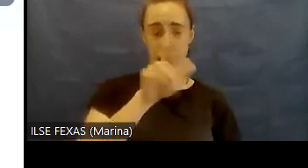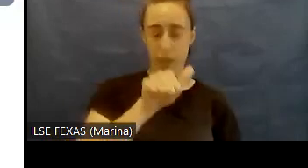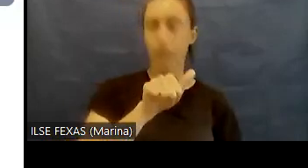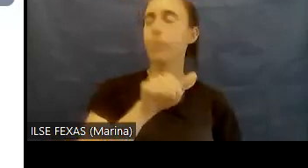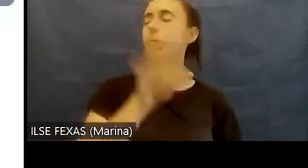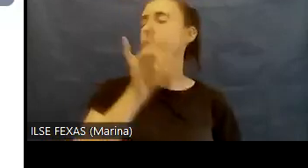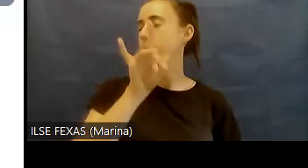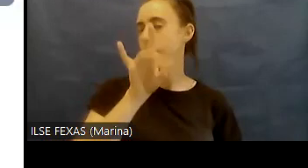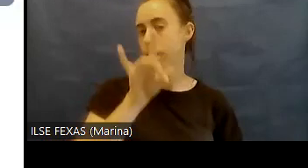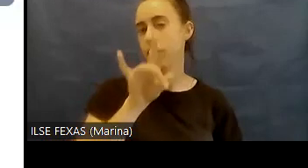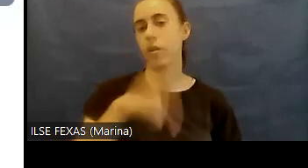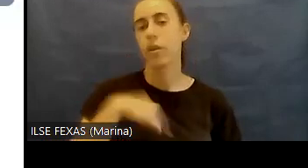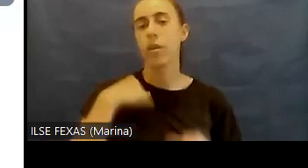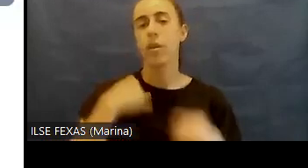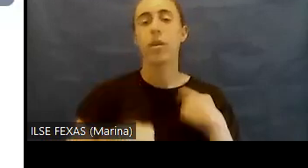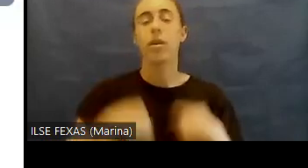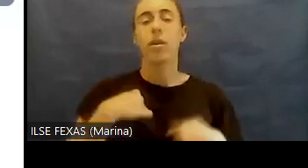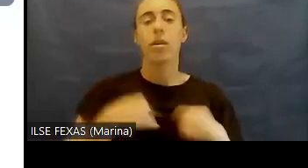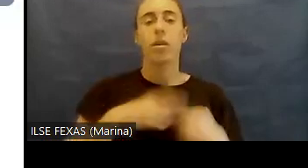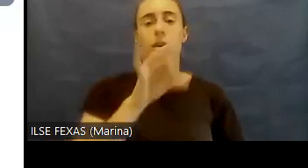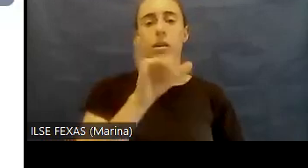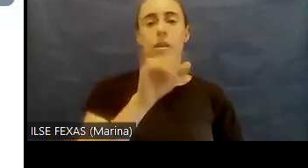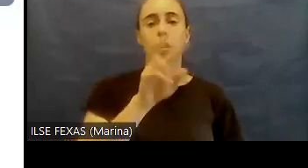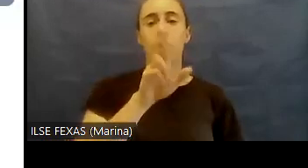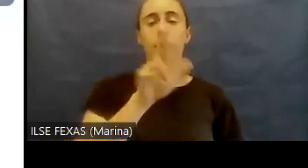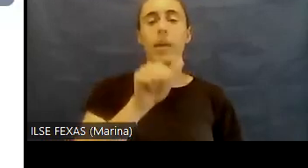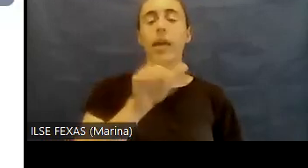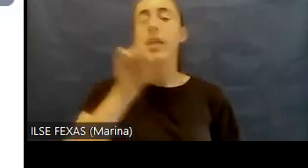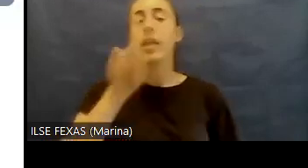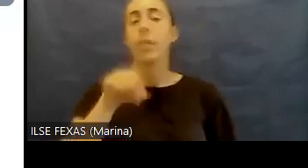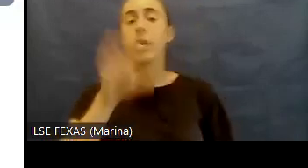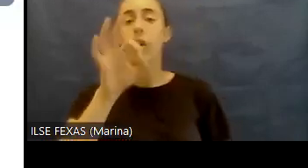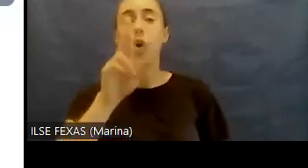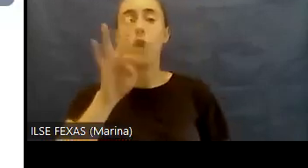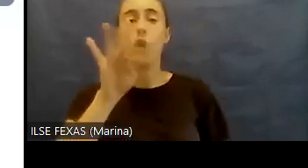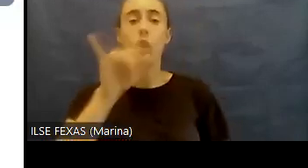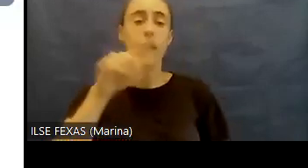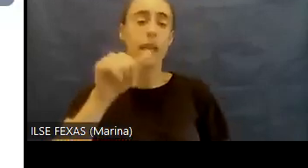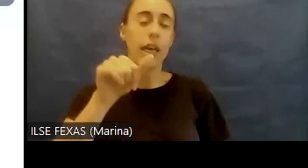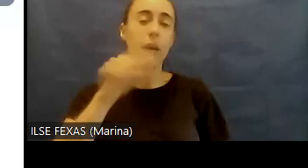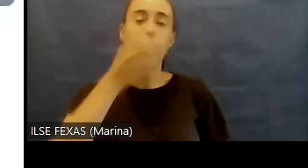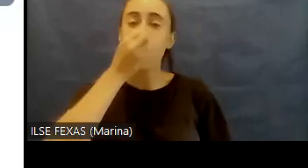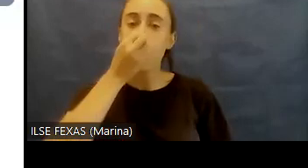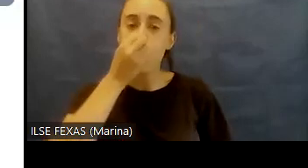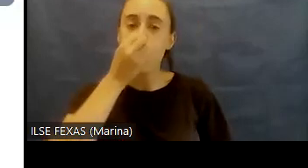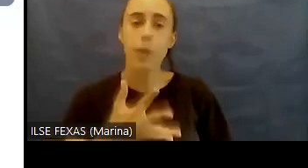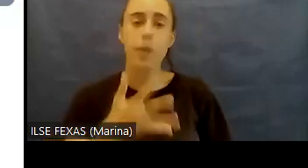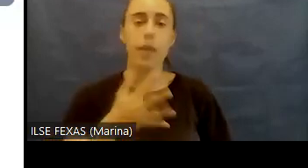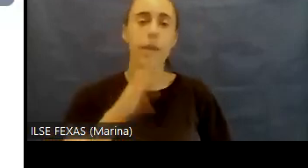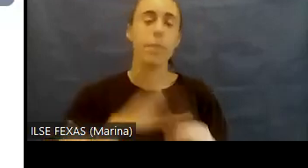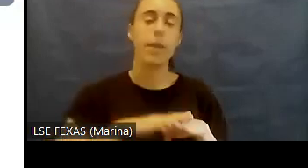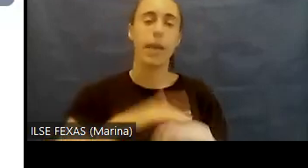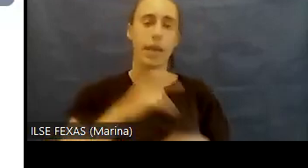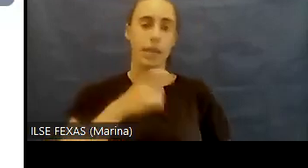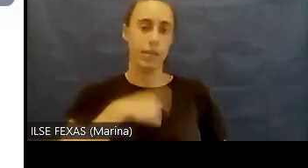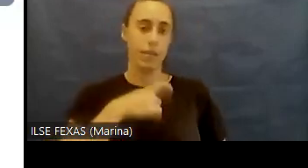circulatorio, el Sibera va muy bien, la ortiga sobre todo va muy bien a nivel como cardiotónico,